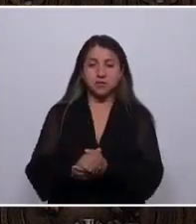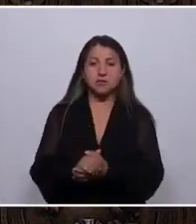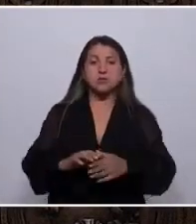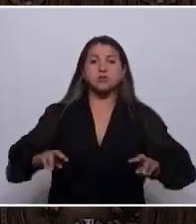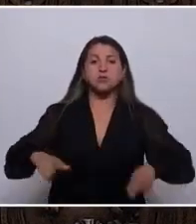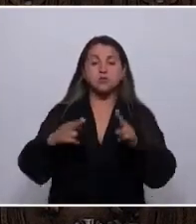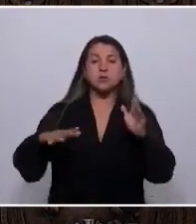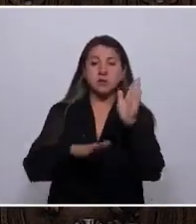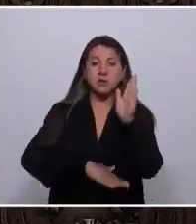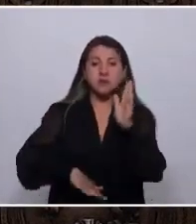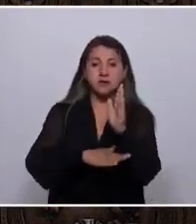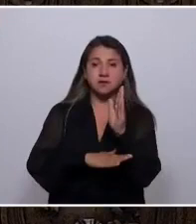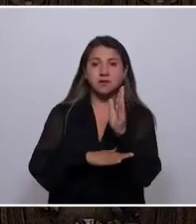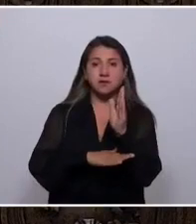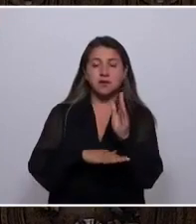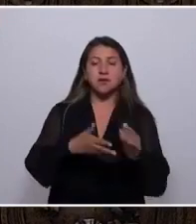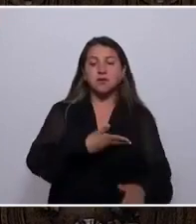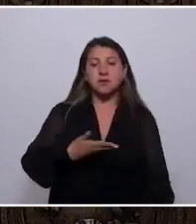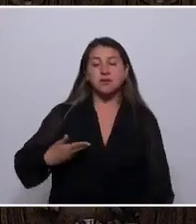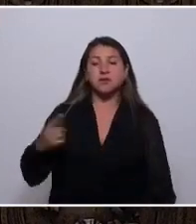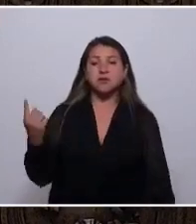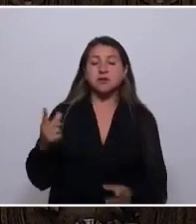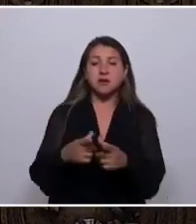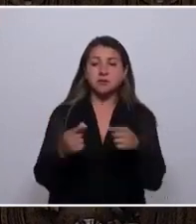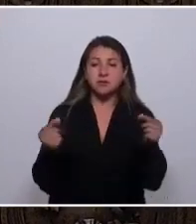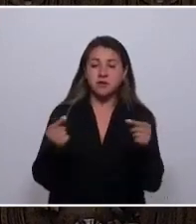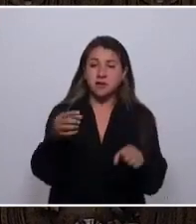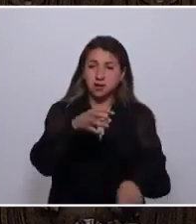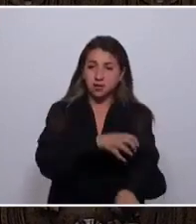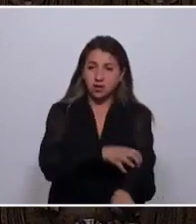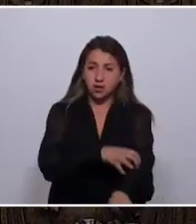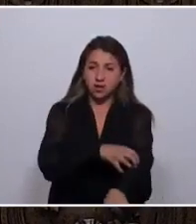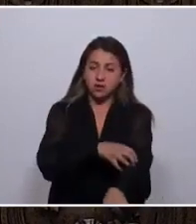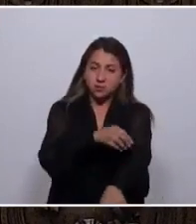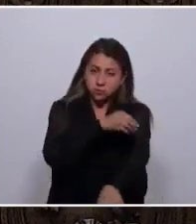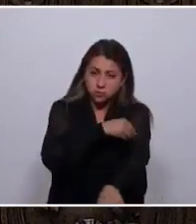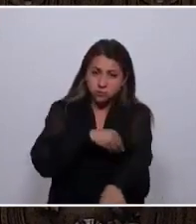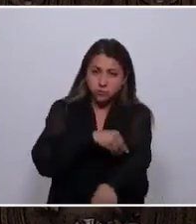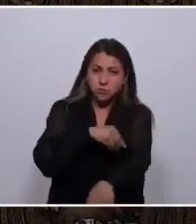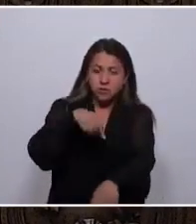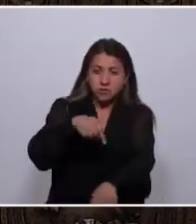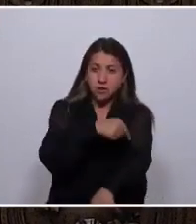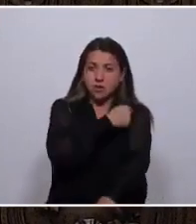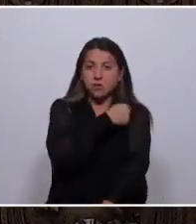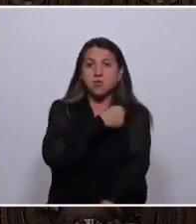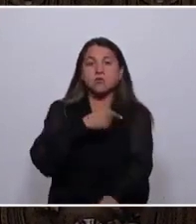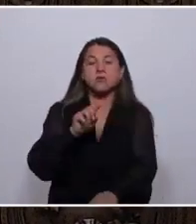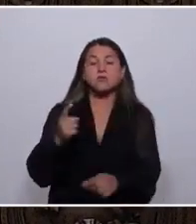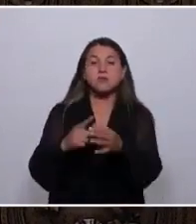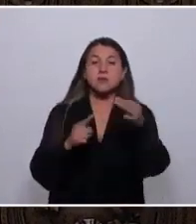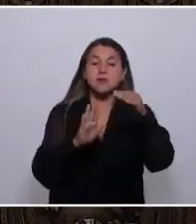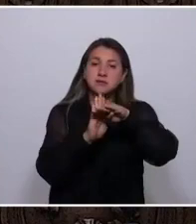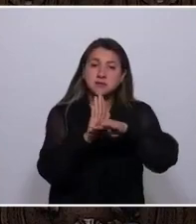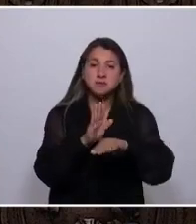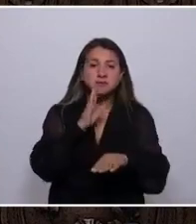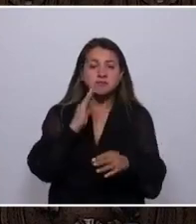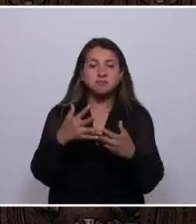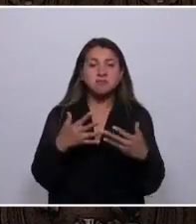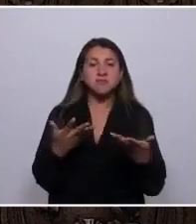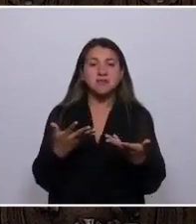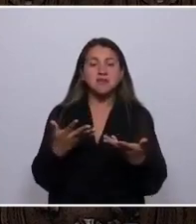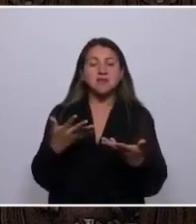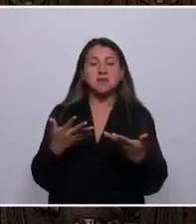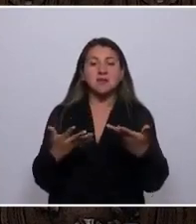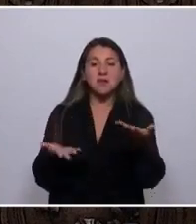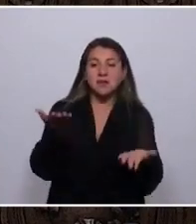niveles gubernativos, nacional, regional y local, y sustentarse en los principios de progresividad, de equilibrio entre el poder del